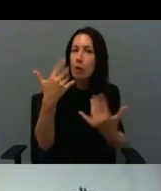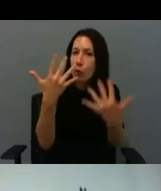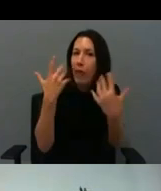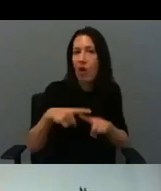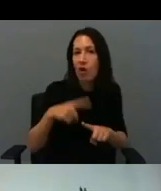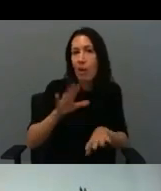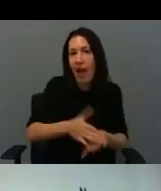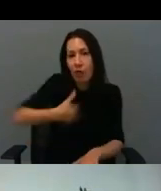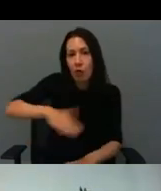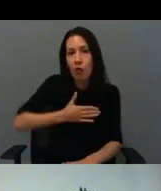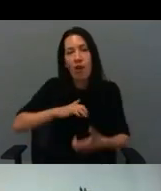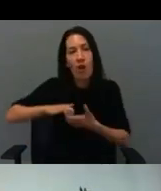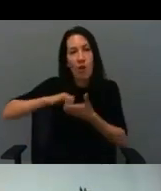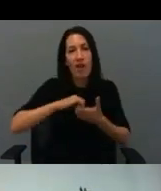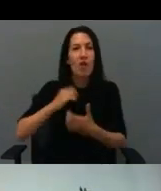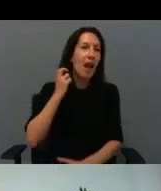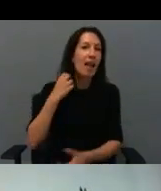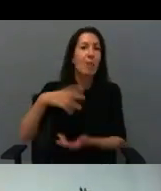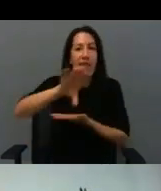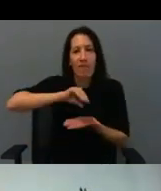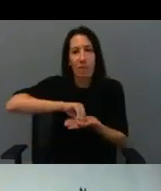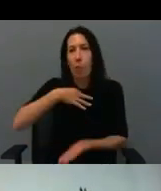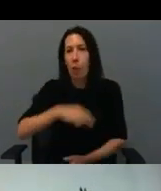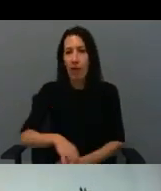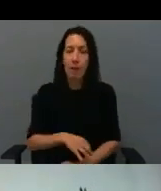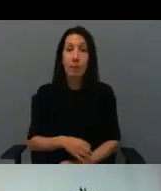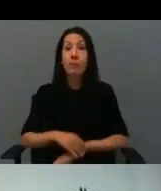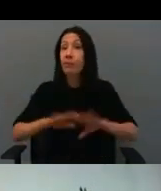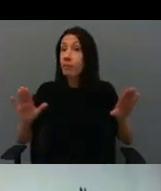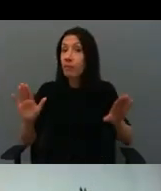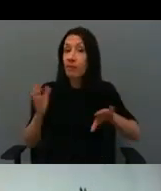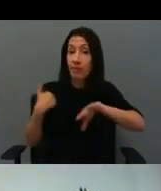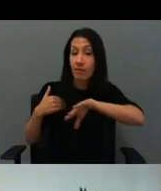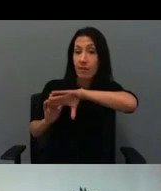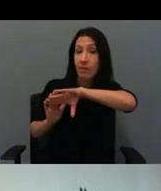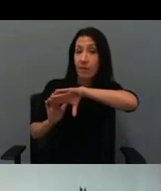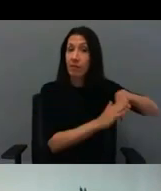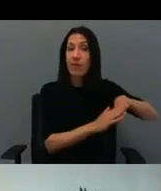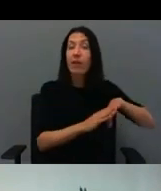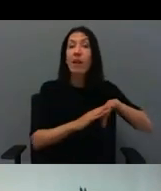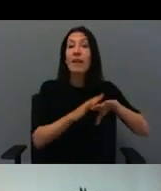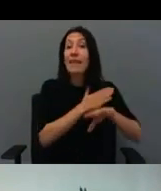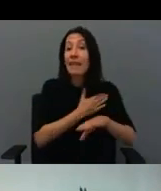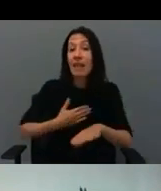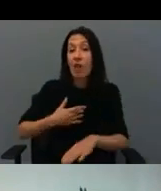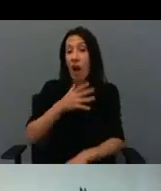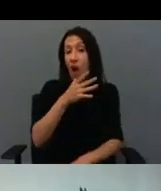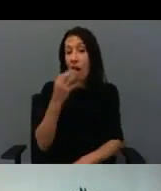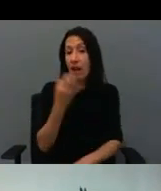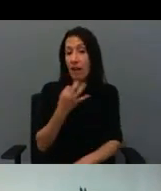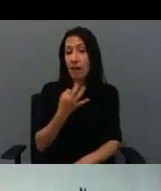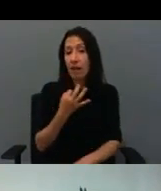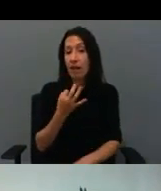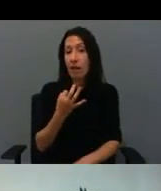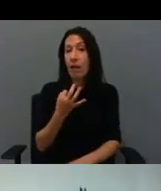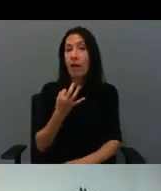sugerencias. Dicho esto, y antes de comenzar a daros voz, quería dar respuesta a algunas